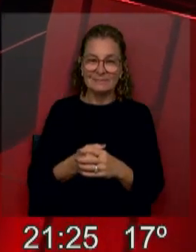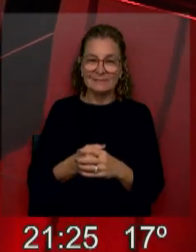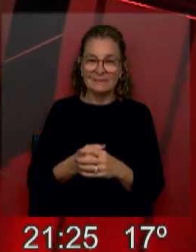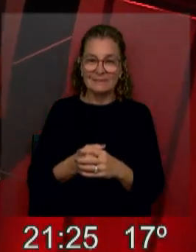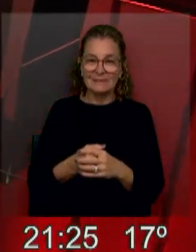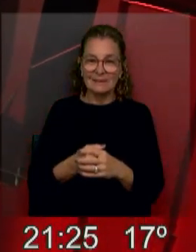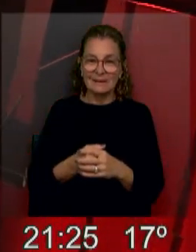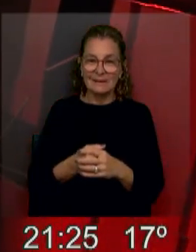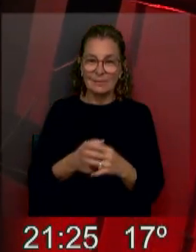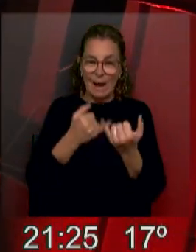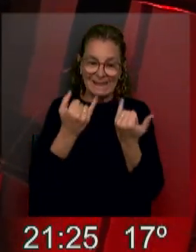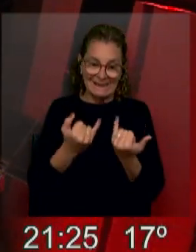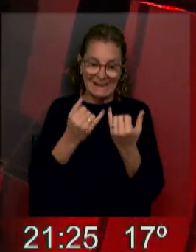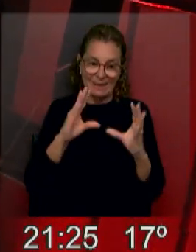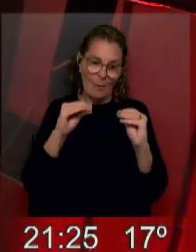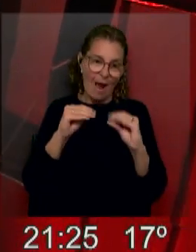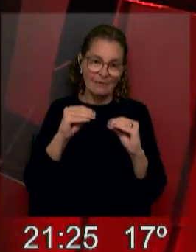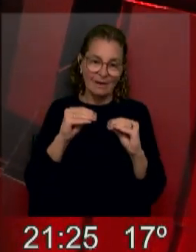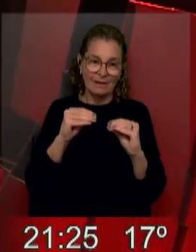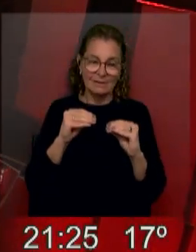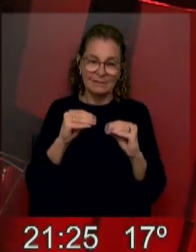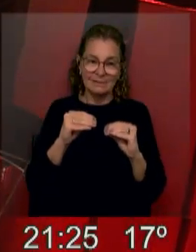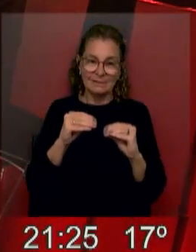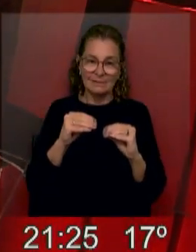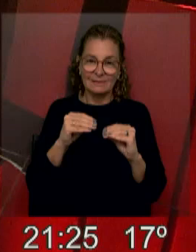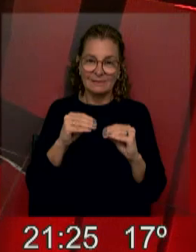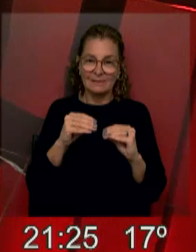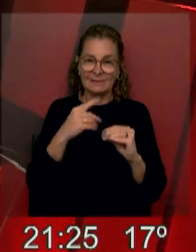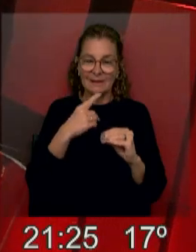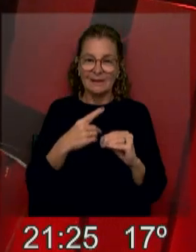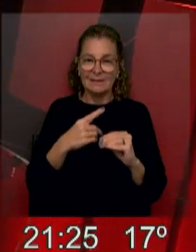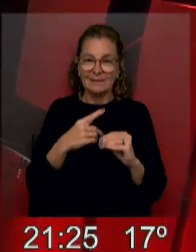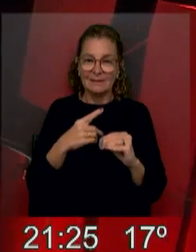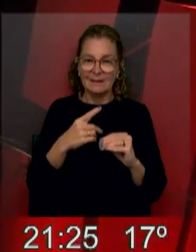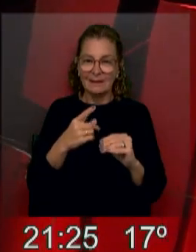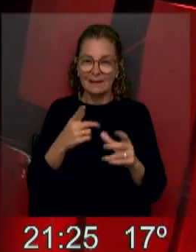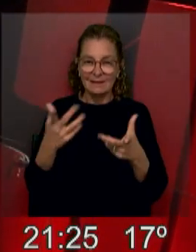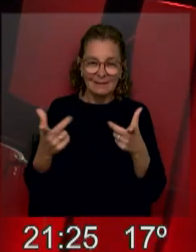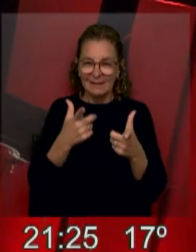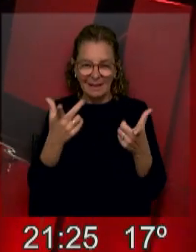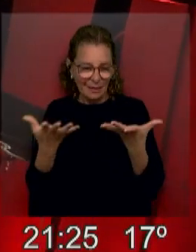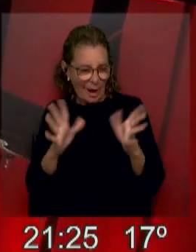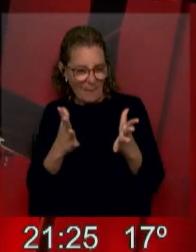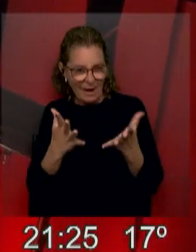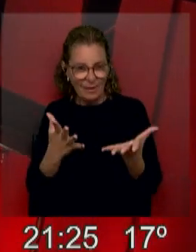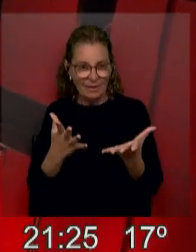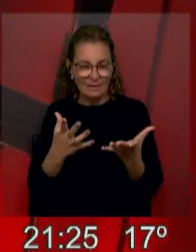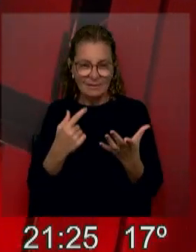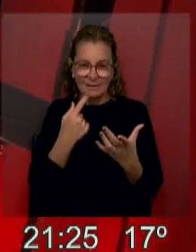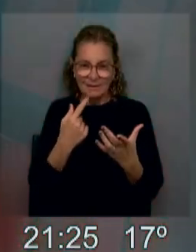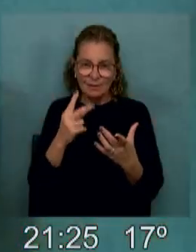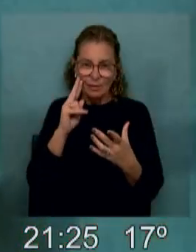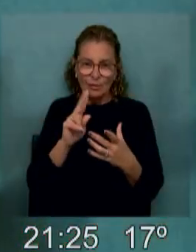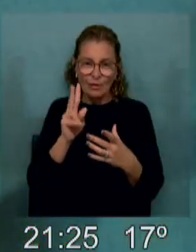Nos estamos poniendo al día. ¿Láser recién con las manos? No, dice, más bien tipo, no se